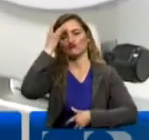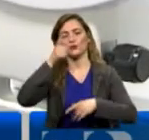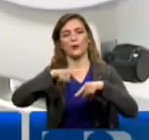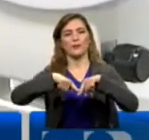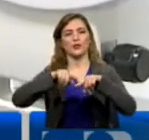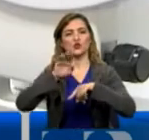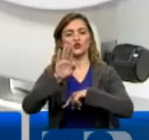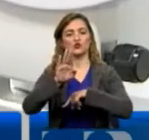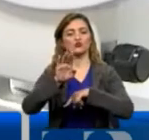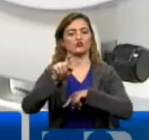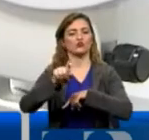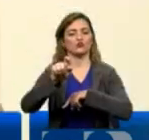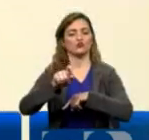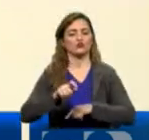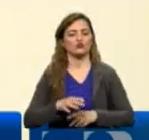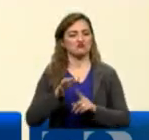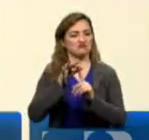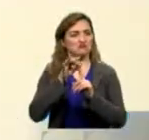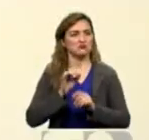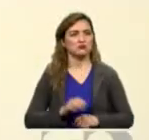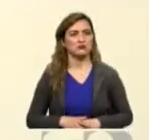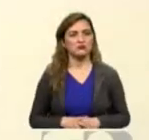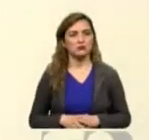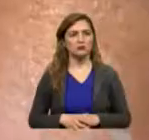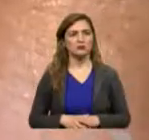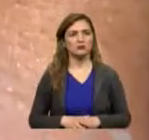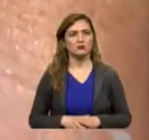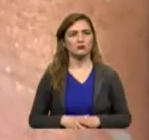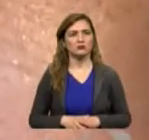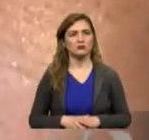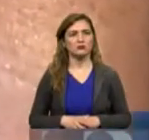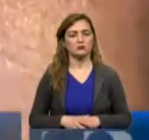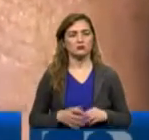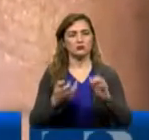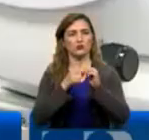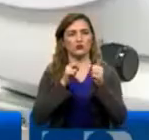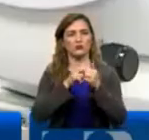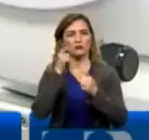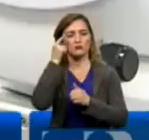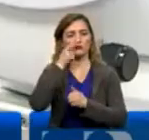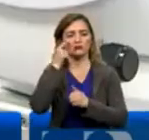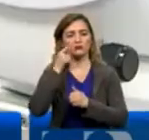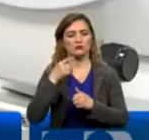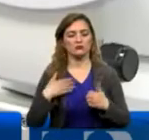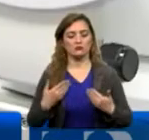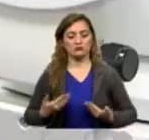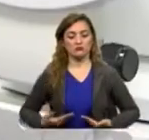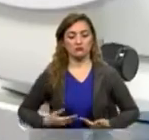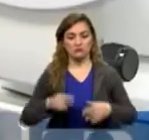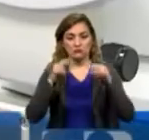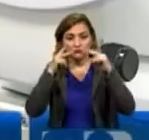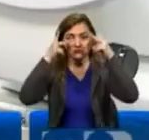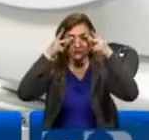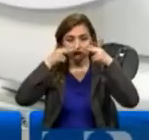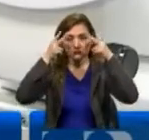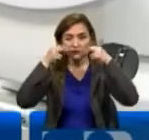de sus necesidades particulares. Estos son los síntomas más comunes del ojo seco. El cansancio visual, el ojo